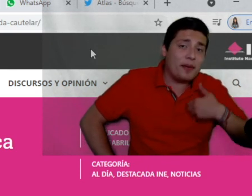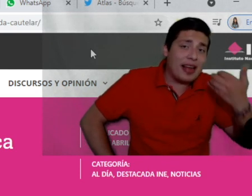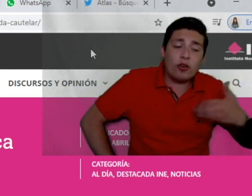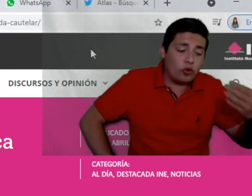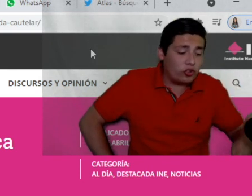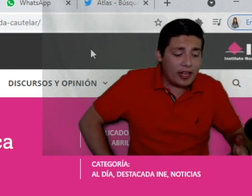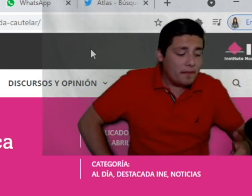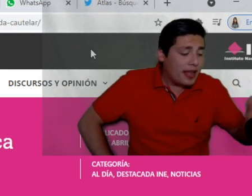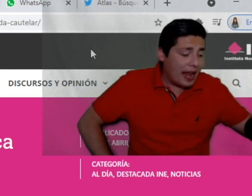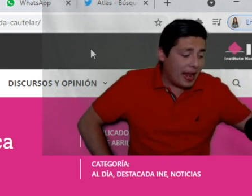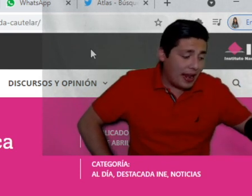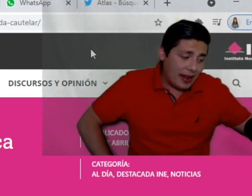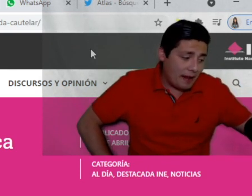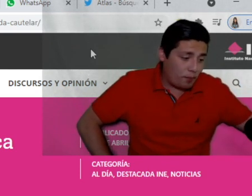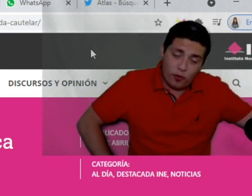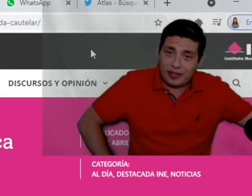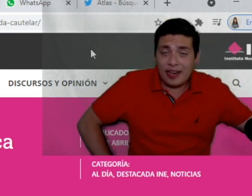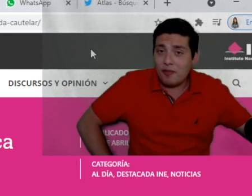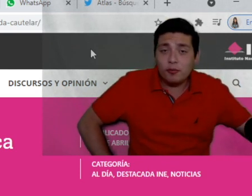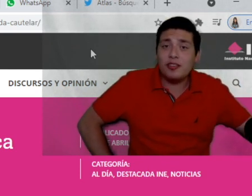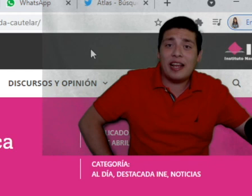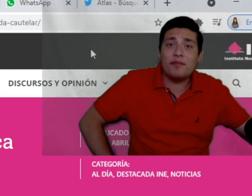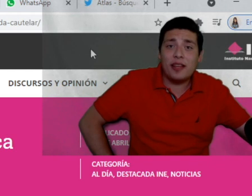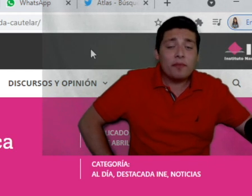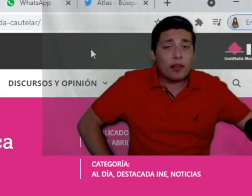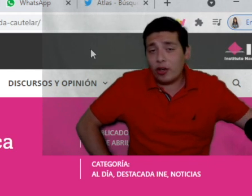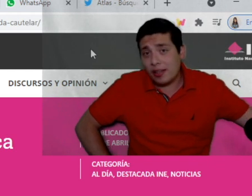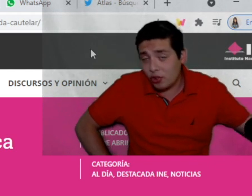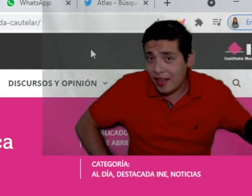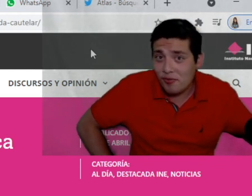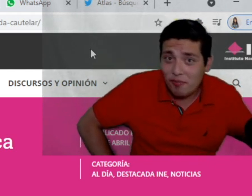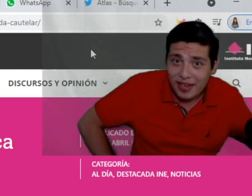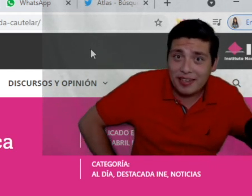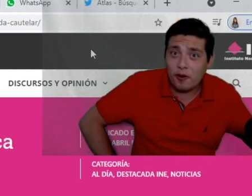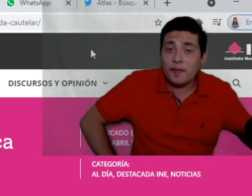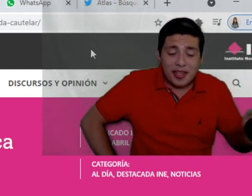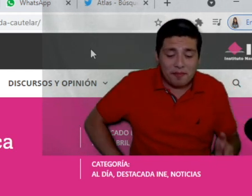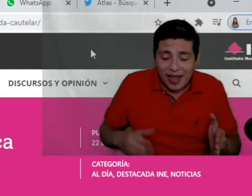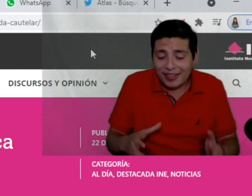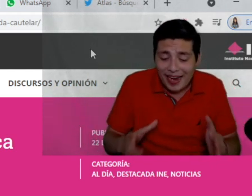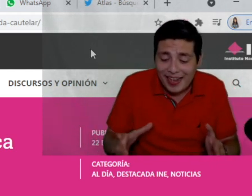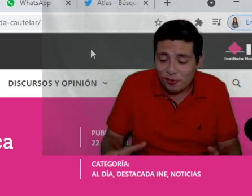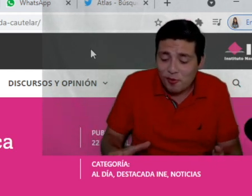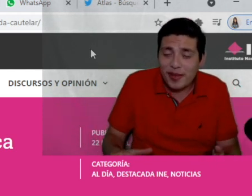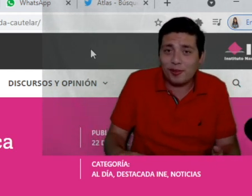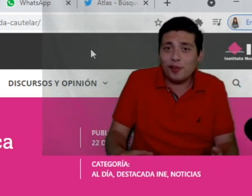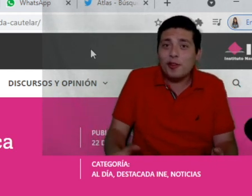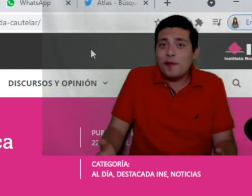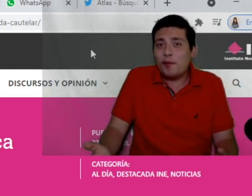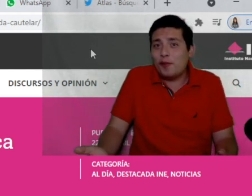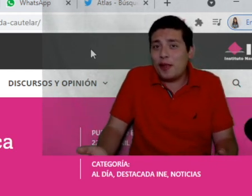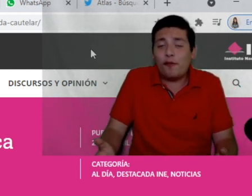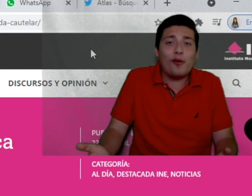que siempre da a conocer pues en el mismo instante lo que está sucediendo en México, y más en estos